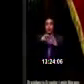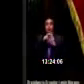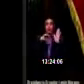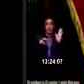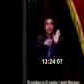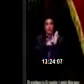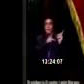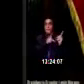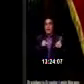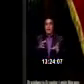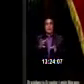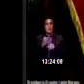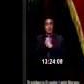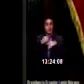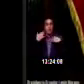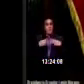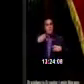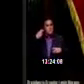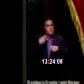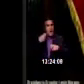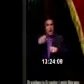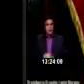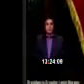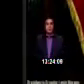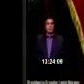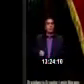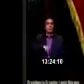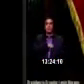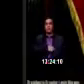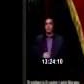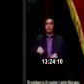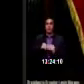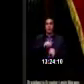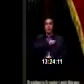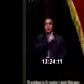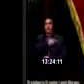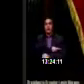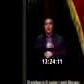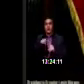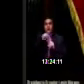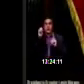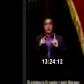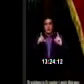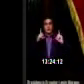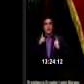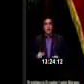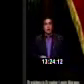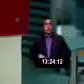estrictos protocolos de seguridad y nos dedicamos a fortalecer nuestro sistema de salud.